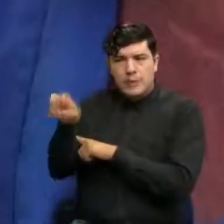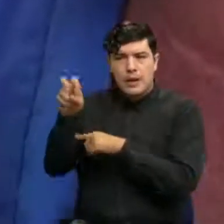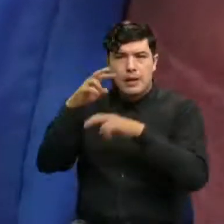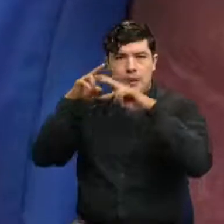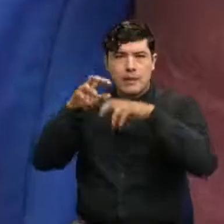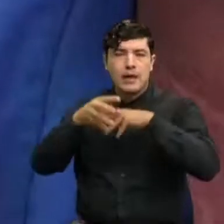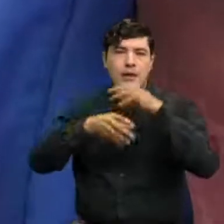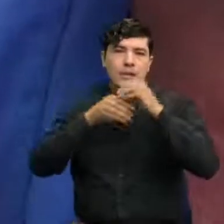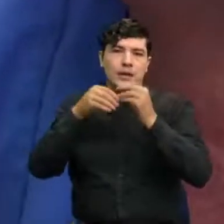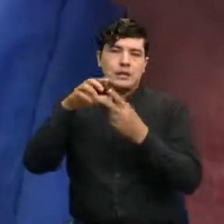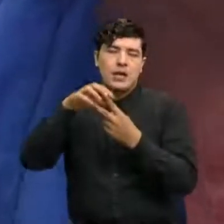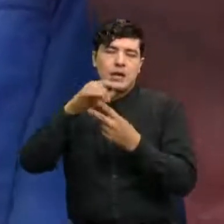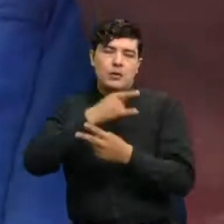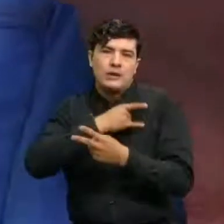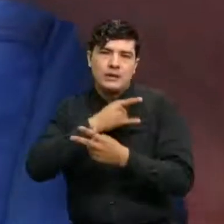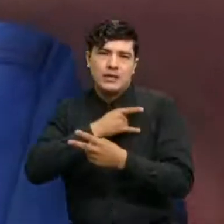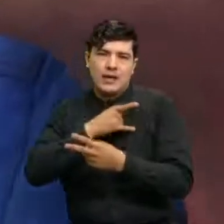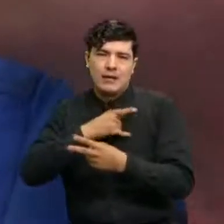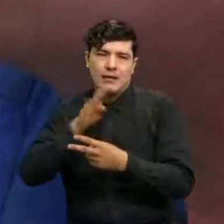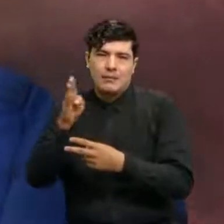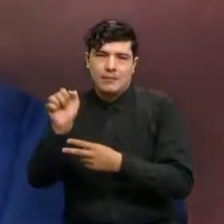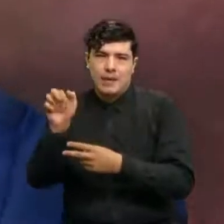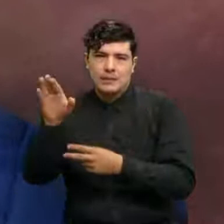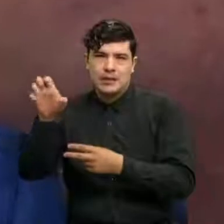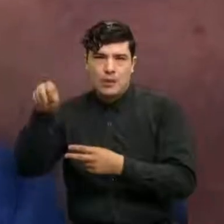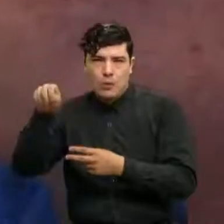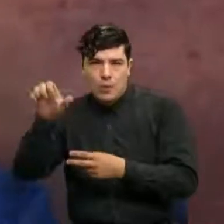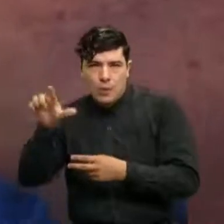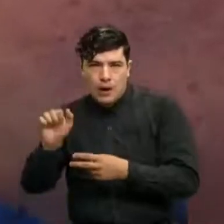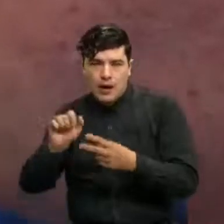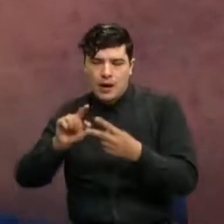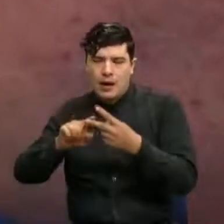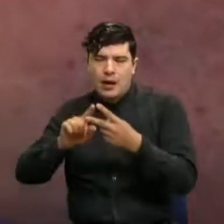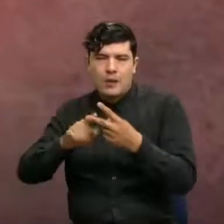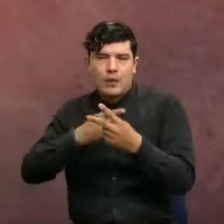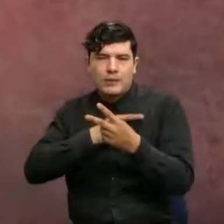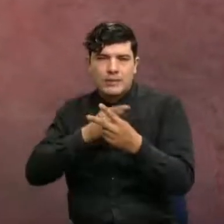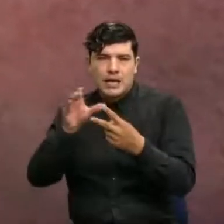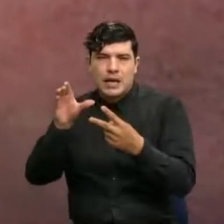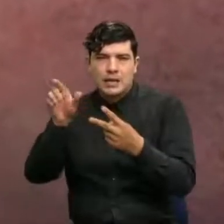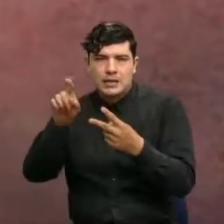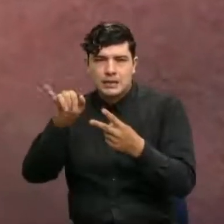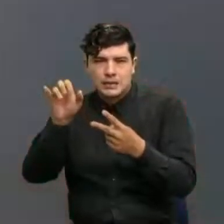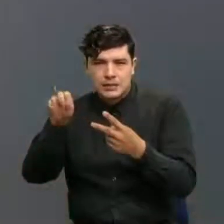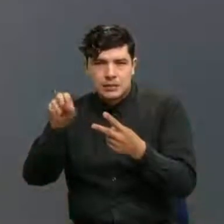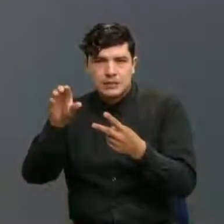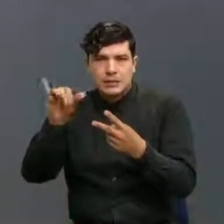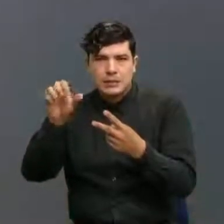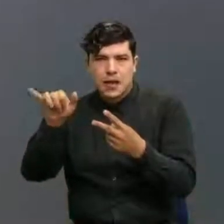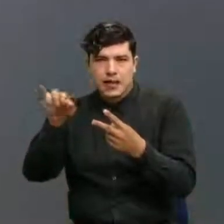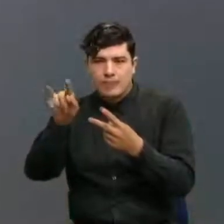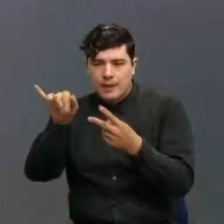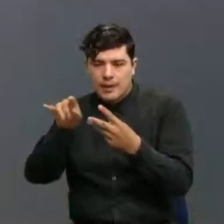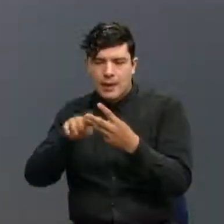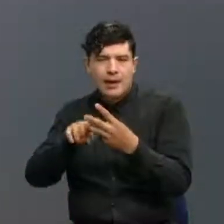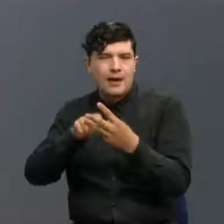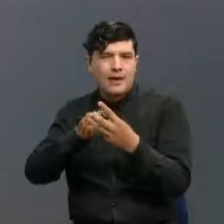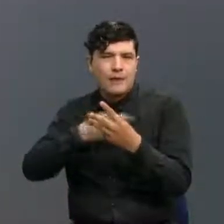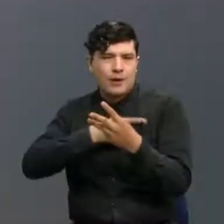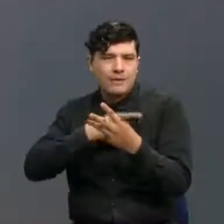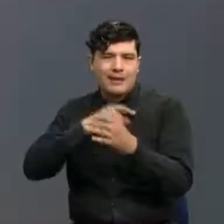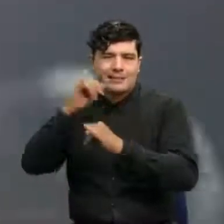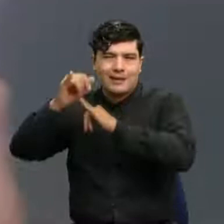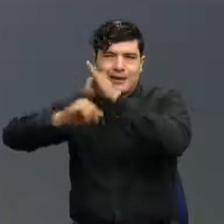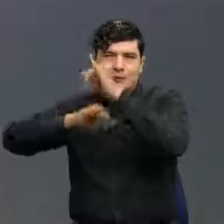la Universidad Pompeu Fabra y la Universidad de Cincinnati. Es decir, todos estos trabajos y que terminan en algo como ustedes lo ven, en